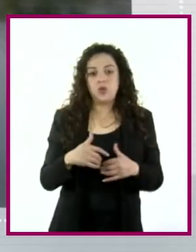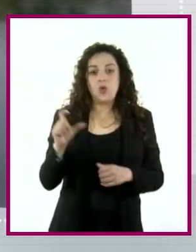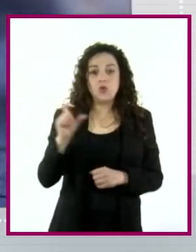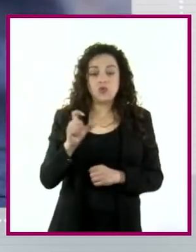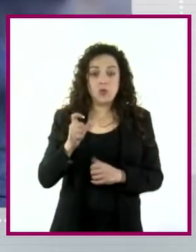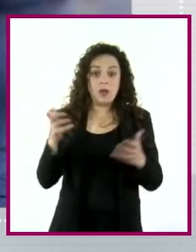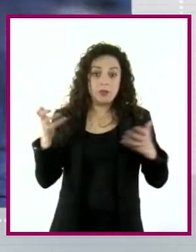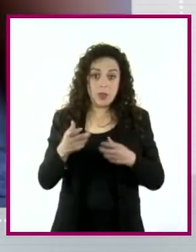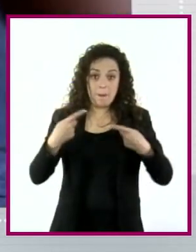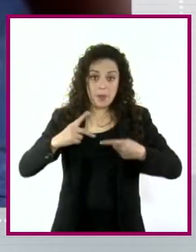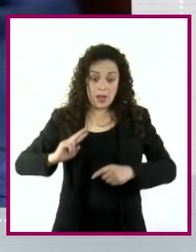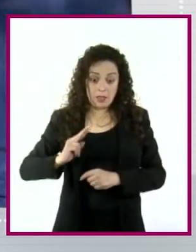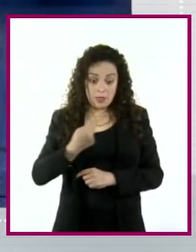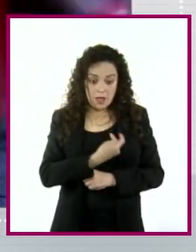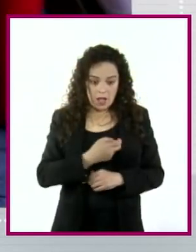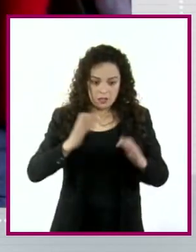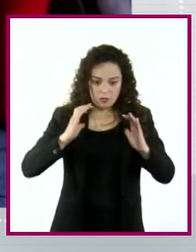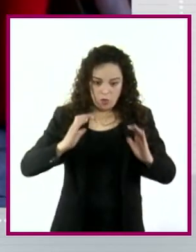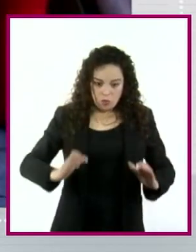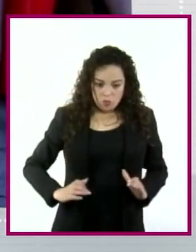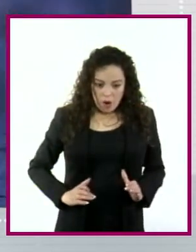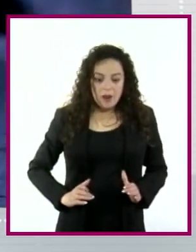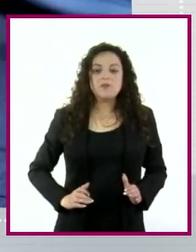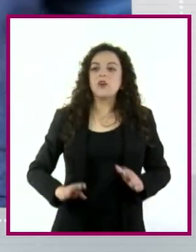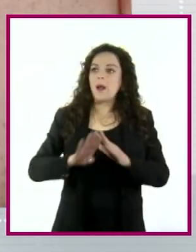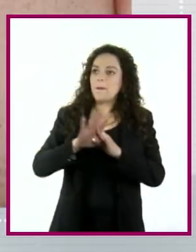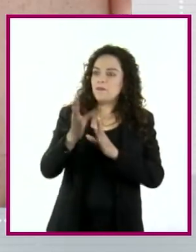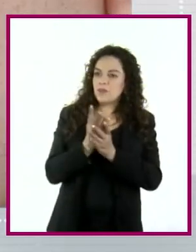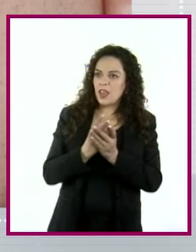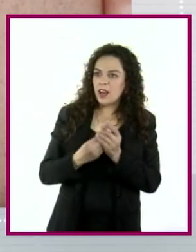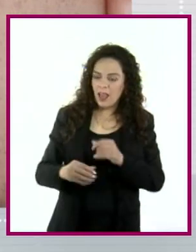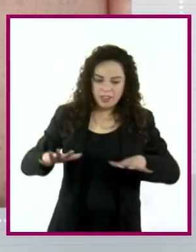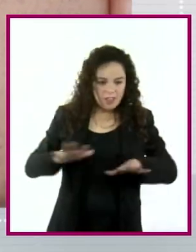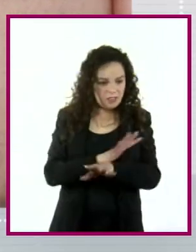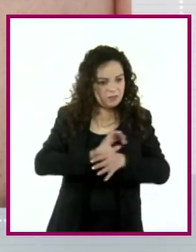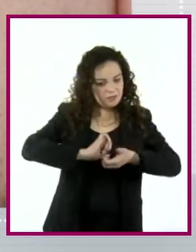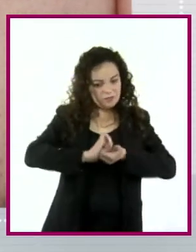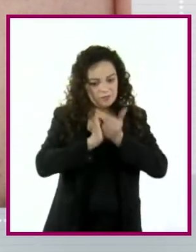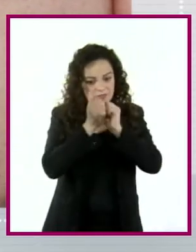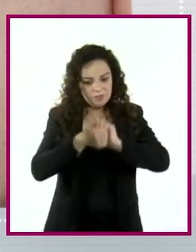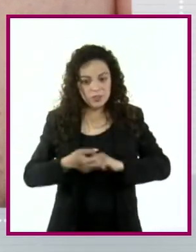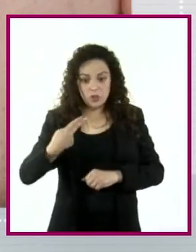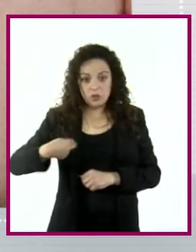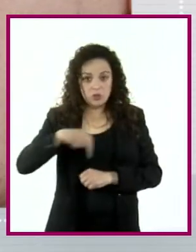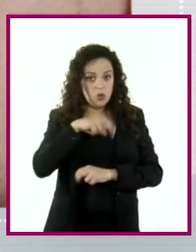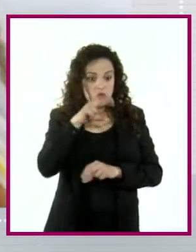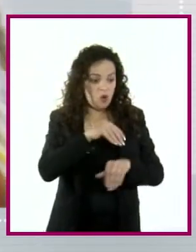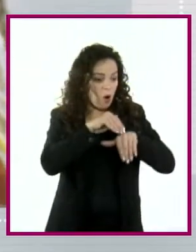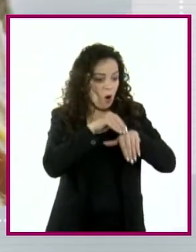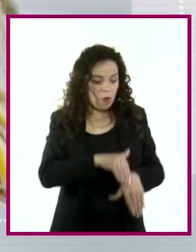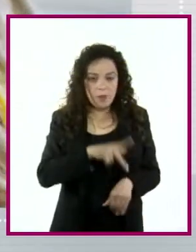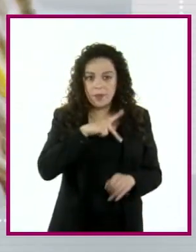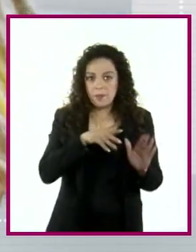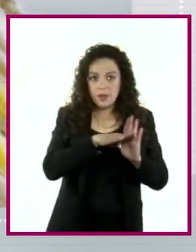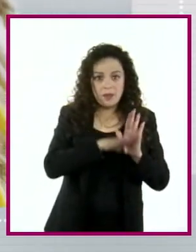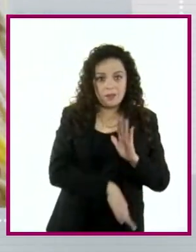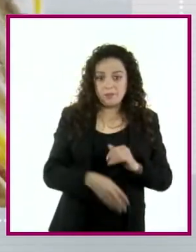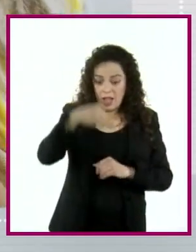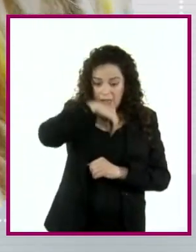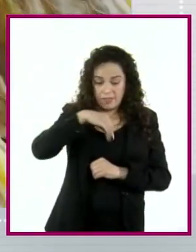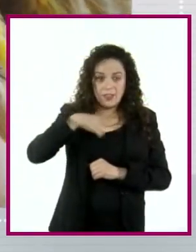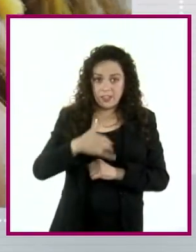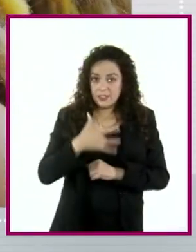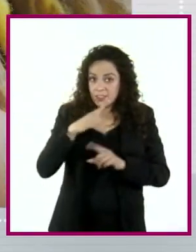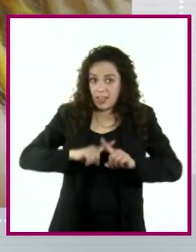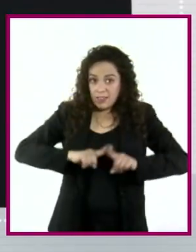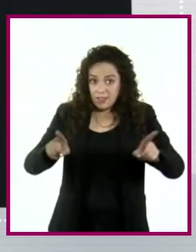personas trans, los cuerpos de la periferia, los cuerpos migrantes, los cuerpos que hemos desobedecido a este estado y que por lo tanto estamos